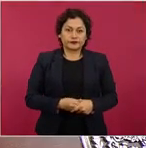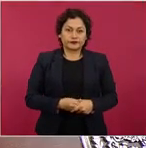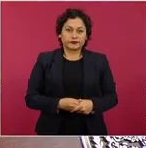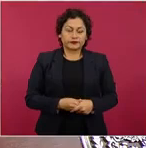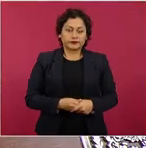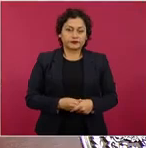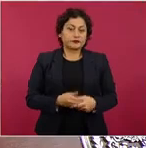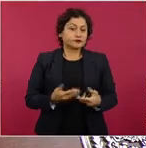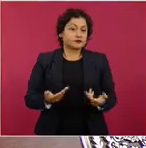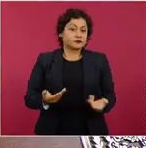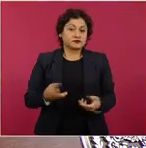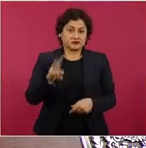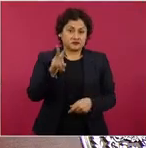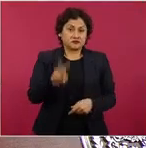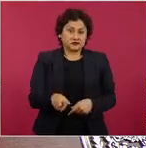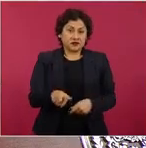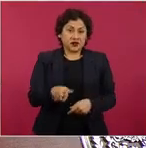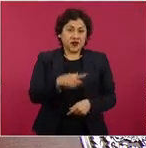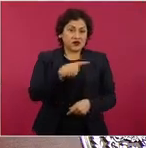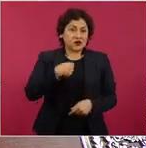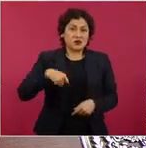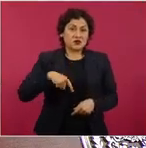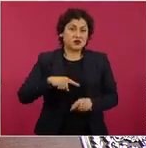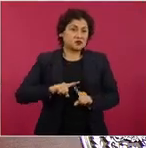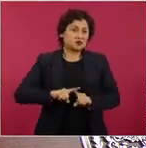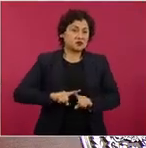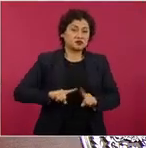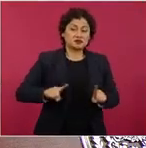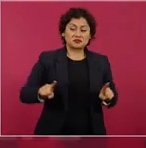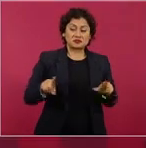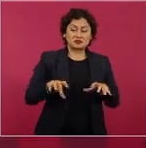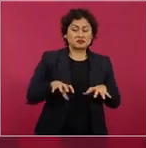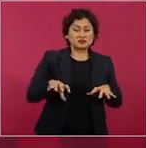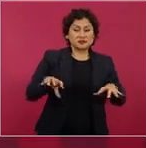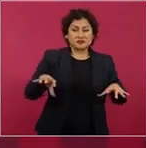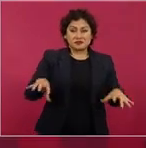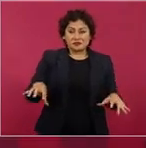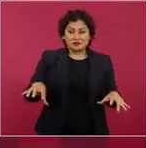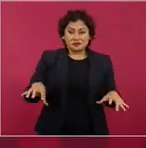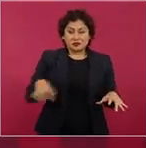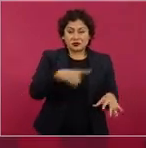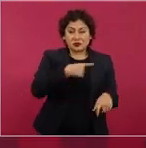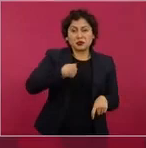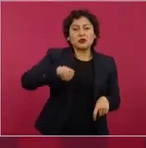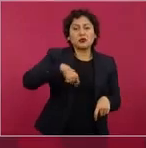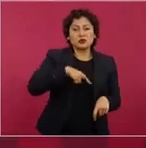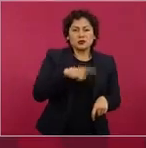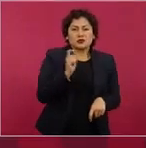Nosotros no somos iguales. Nosotros venimos en una lucha